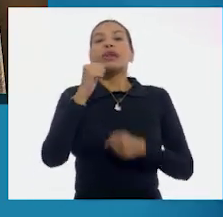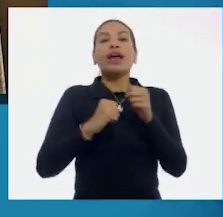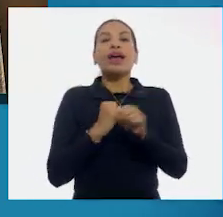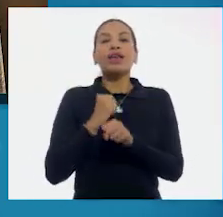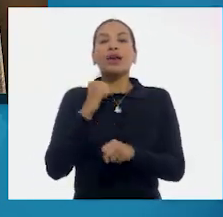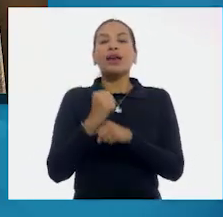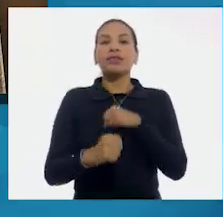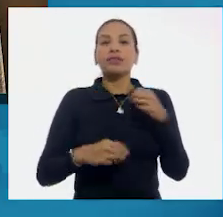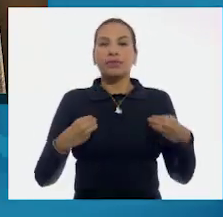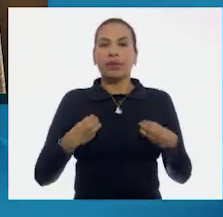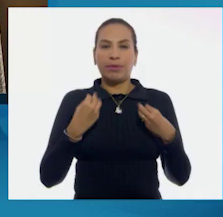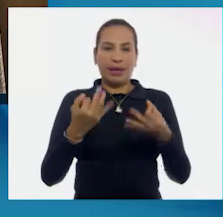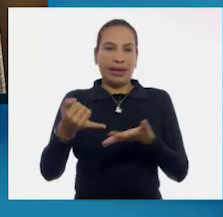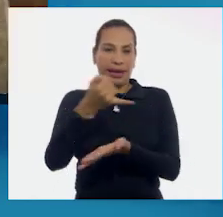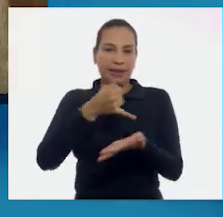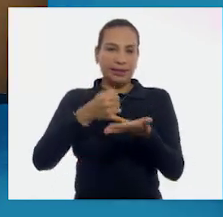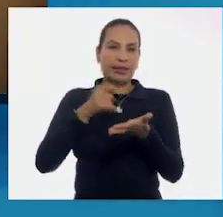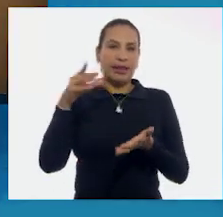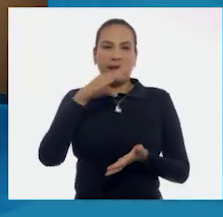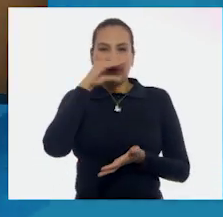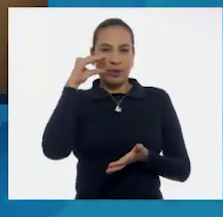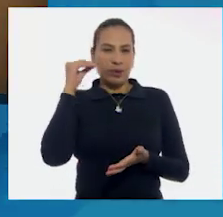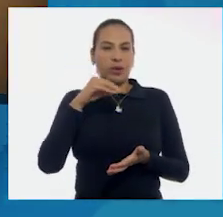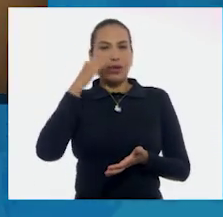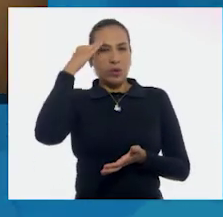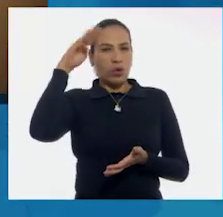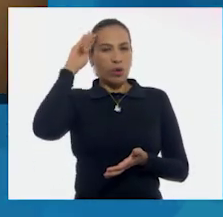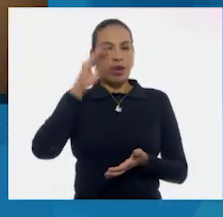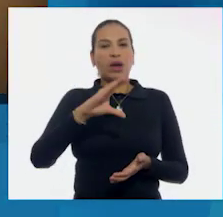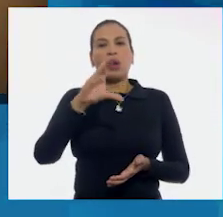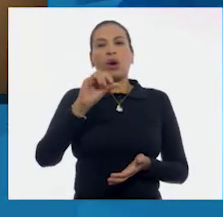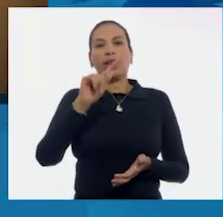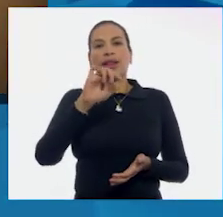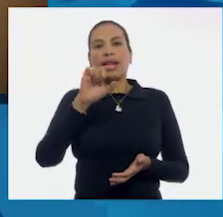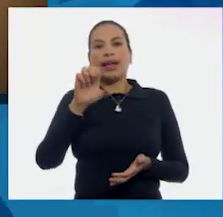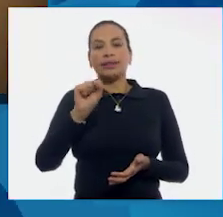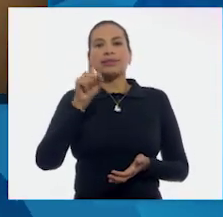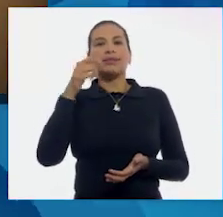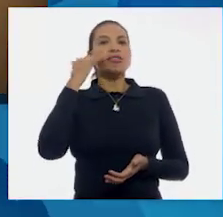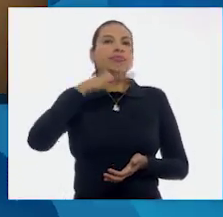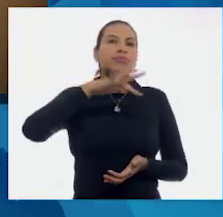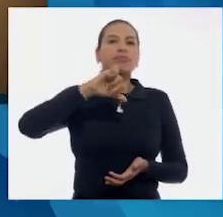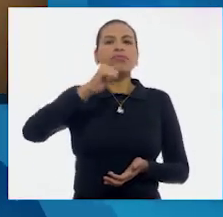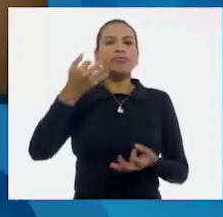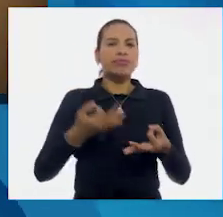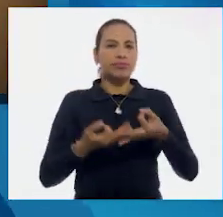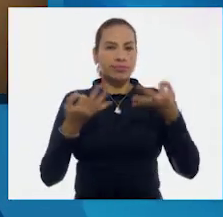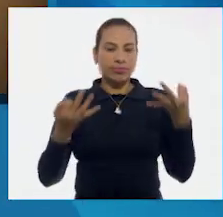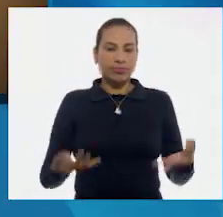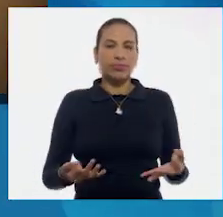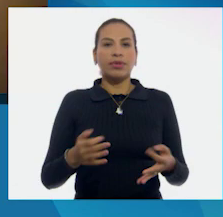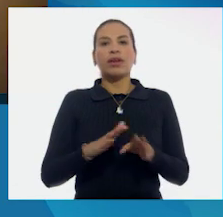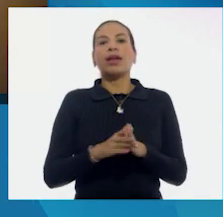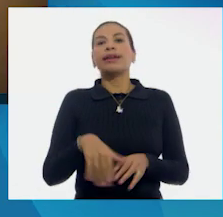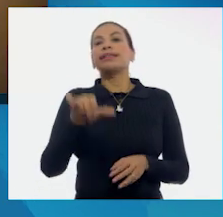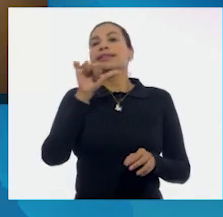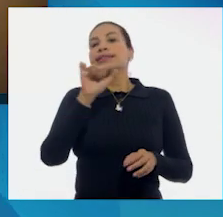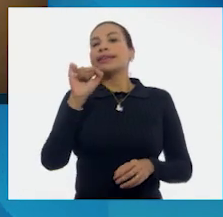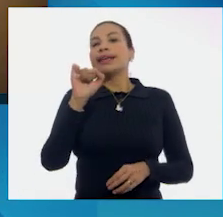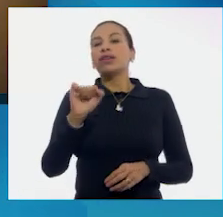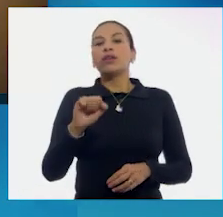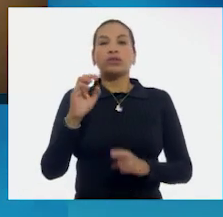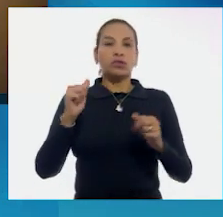años de vivir en la actual isla de Cuba, Hernán Cortés decidió explorar nuevos territorios. Alrededor de